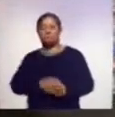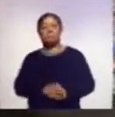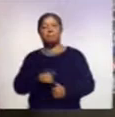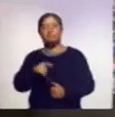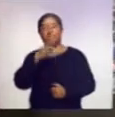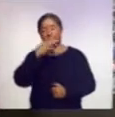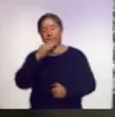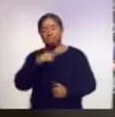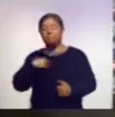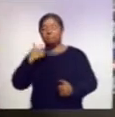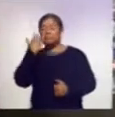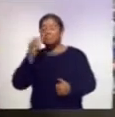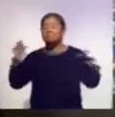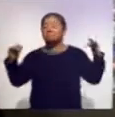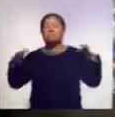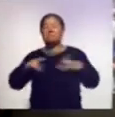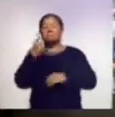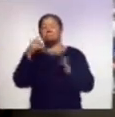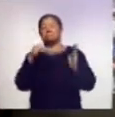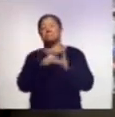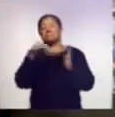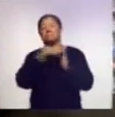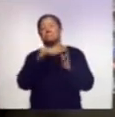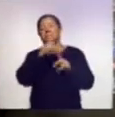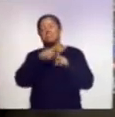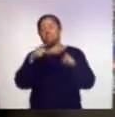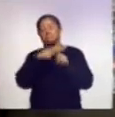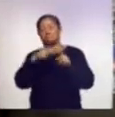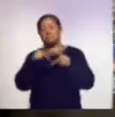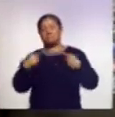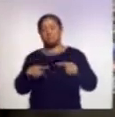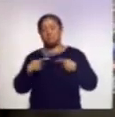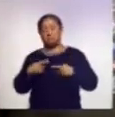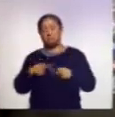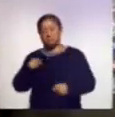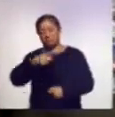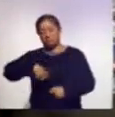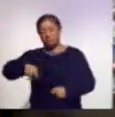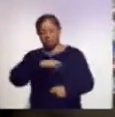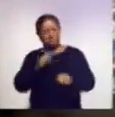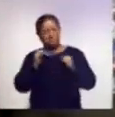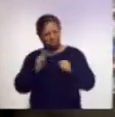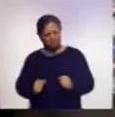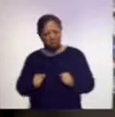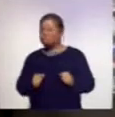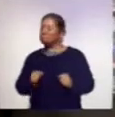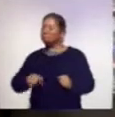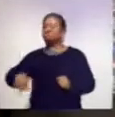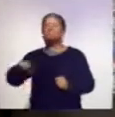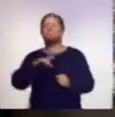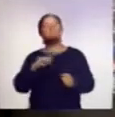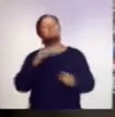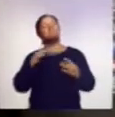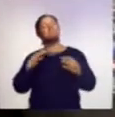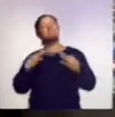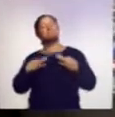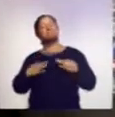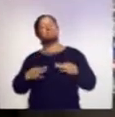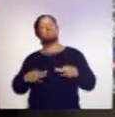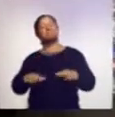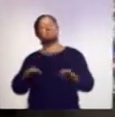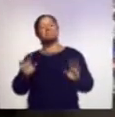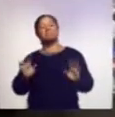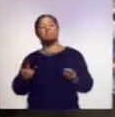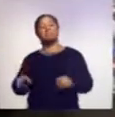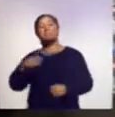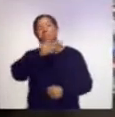la asistencia de más de 1,5 millones de visitantes para quienes la seguridad está garantizada. En tanto, el presidente del patronato